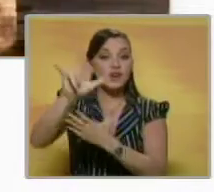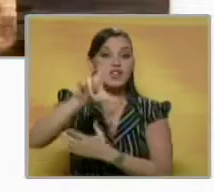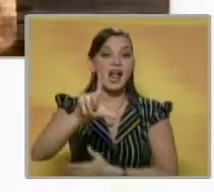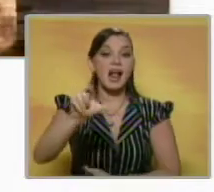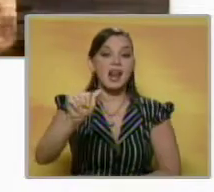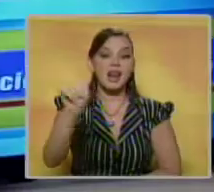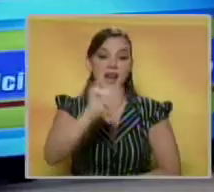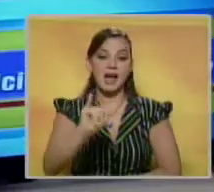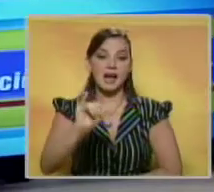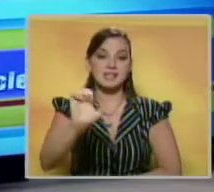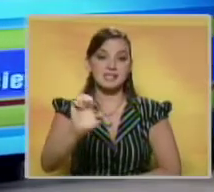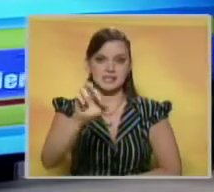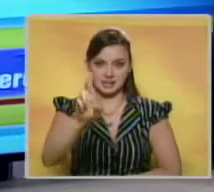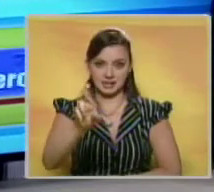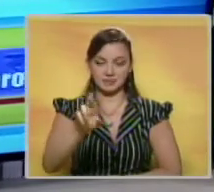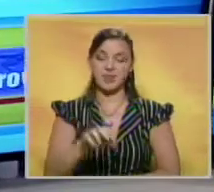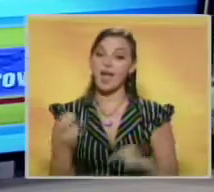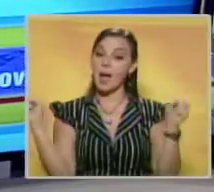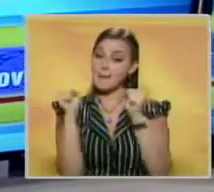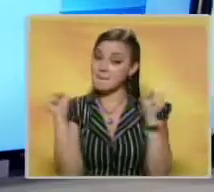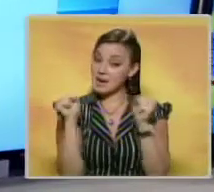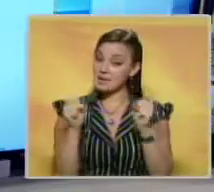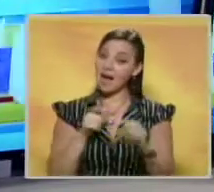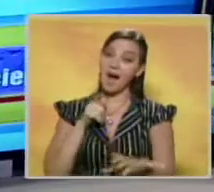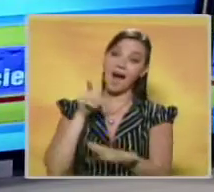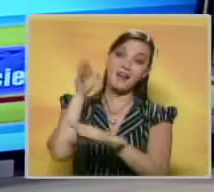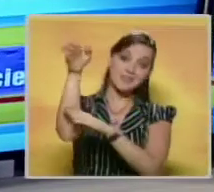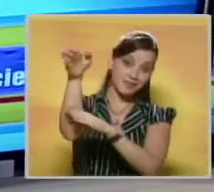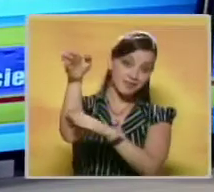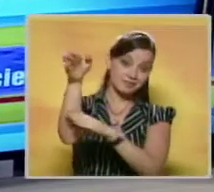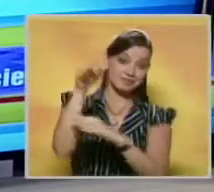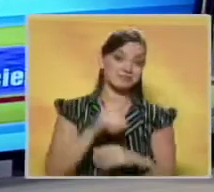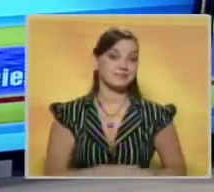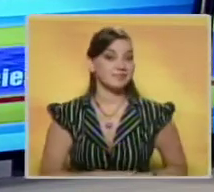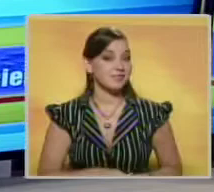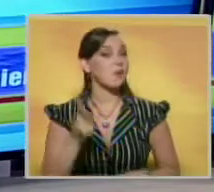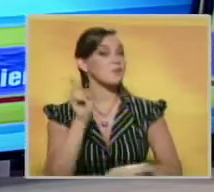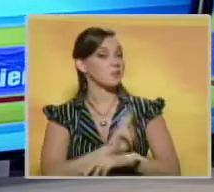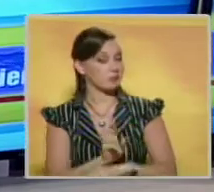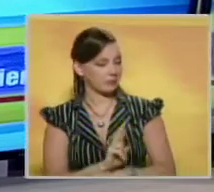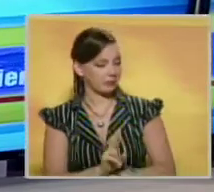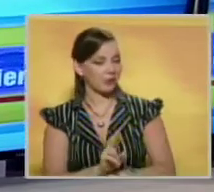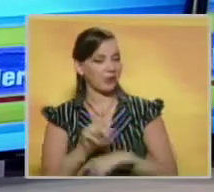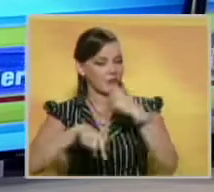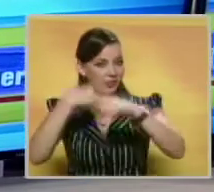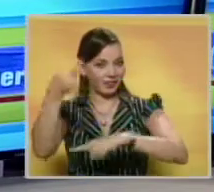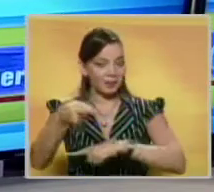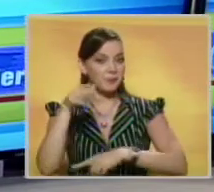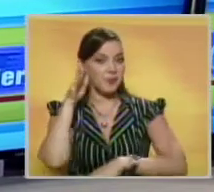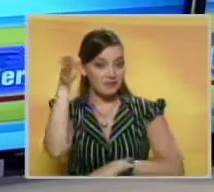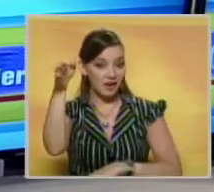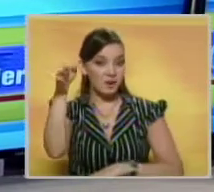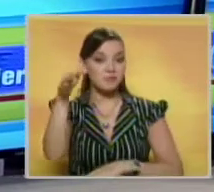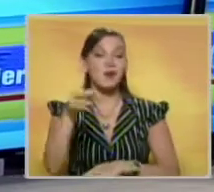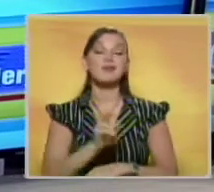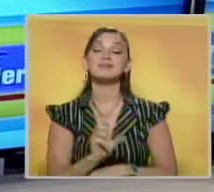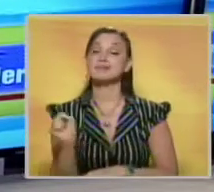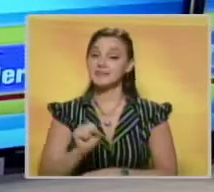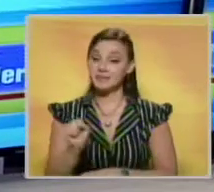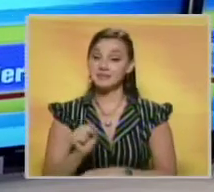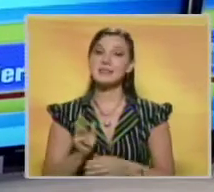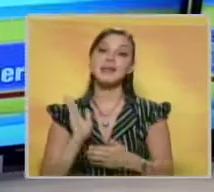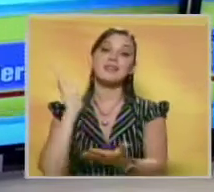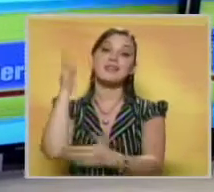Láser. Mérida, allá vamos, muy pronto. Así es, pronto en